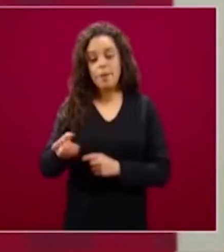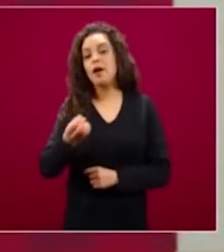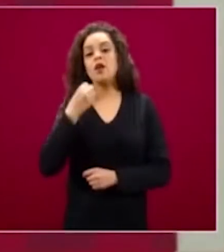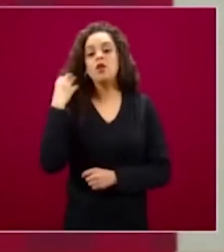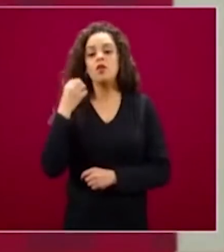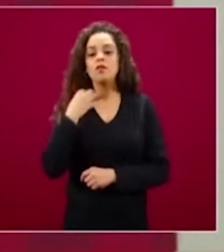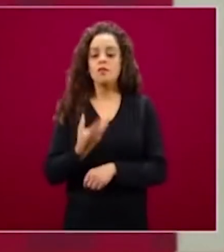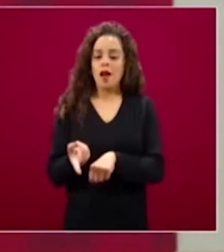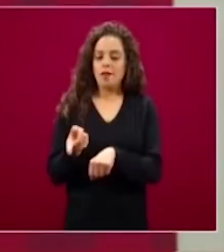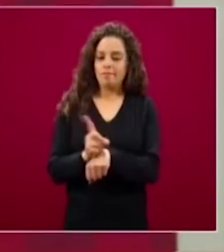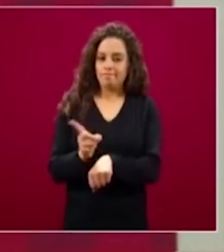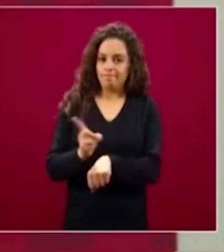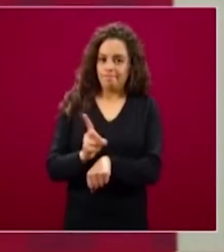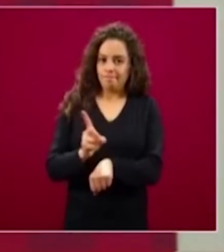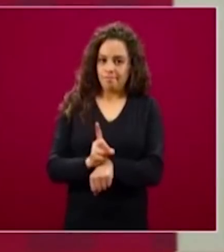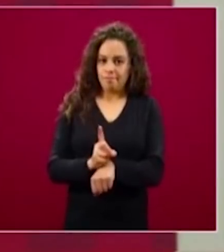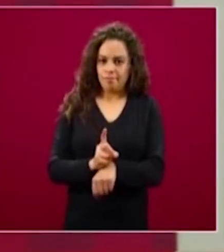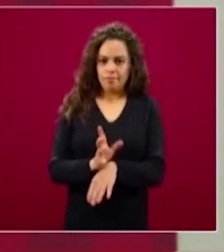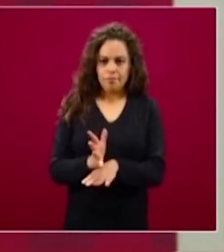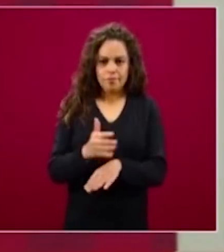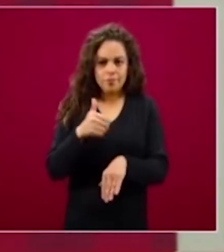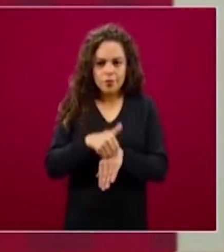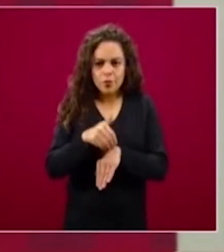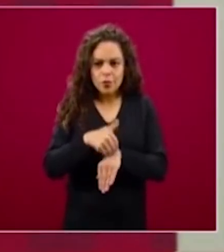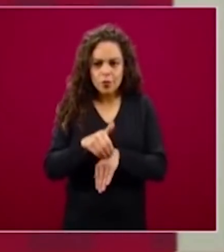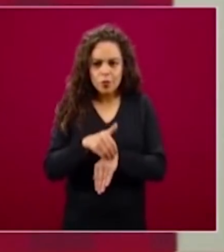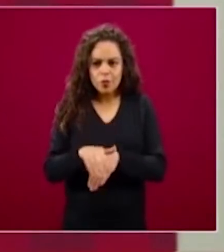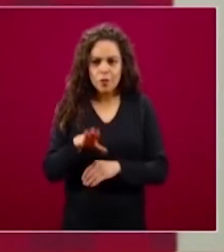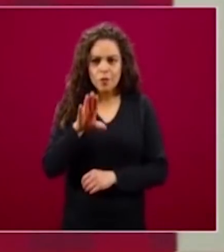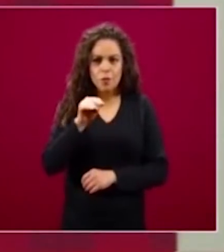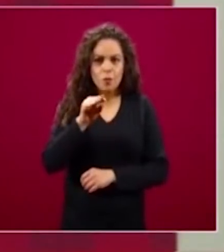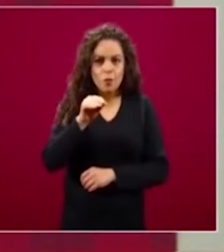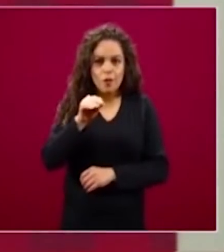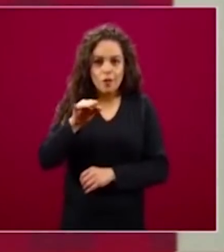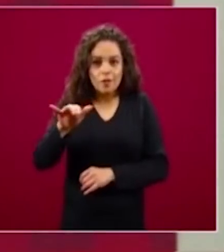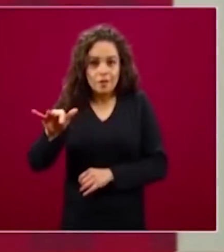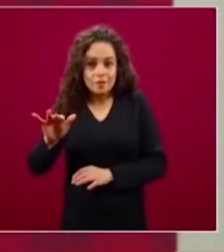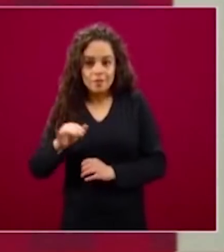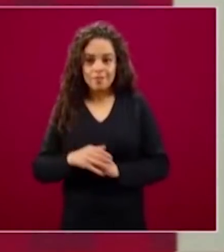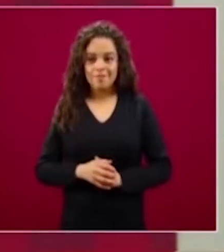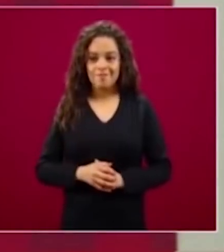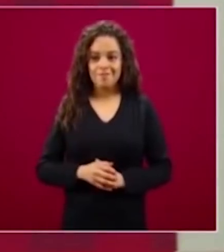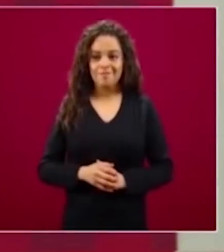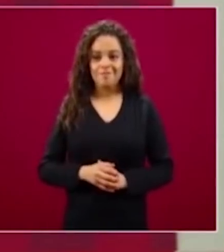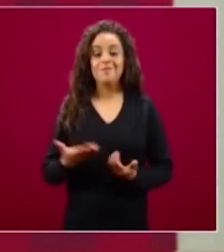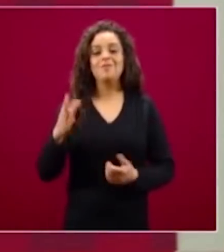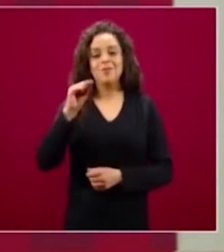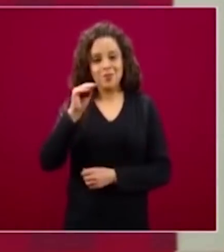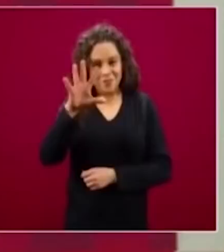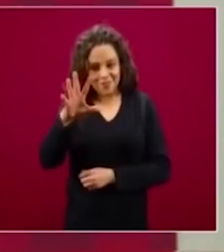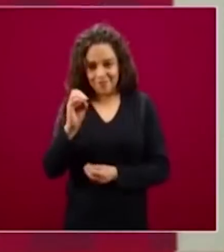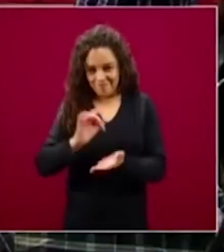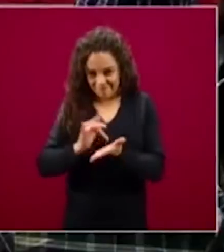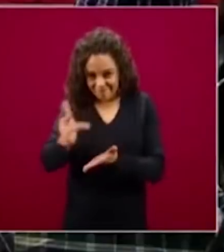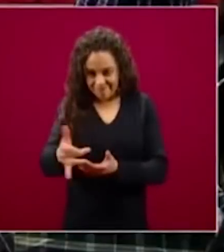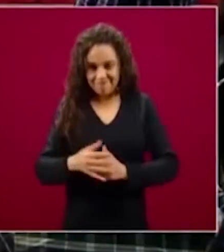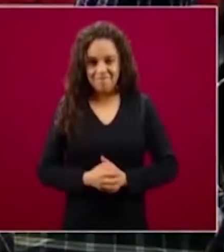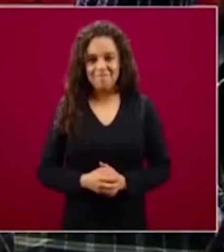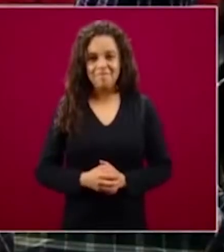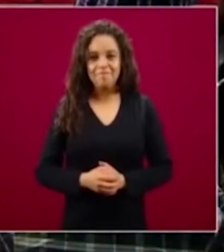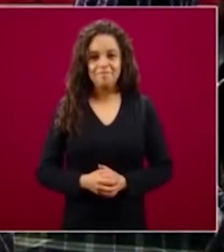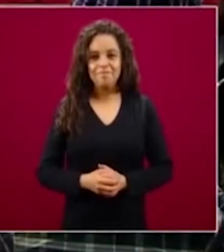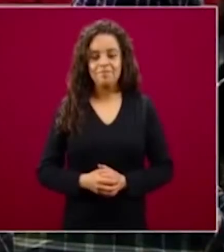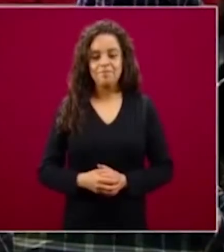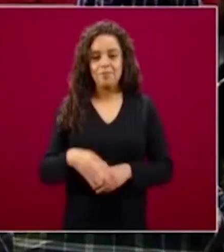prensa diaria número 90 y algo, gracias, 95, sobre COVID,